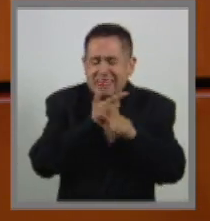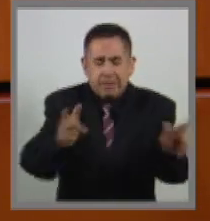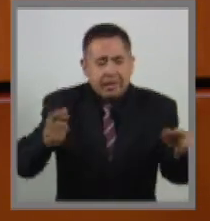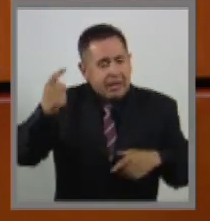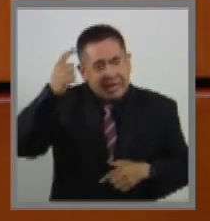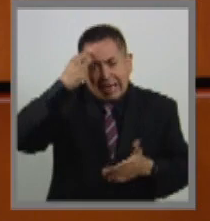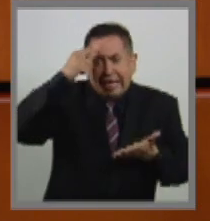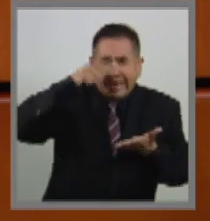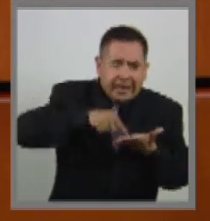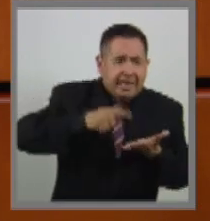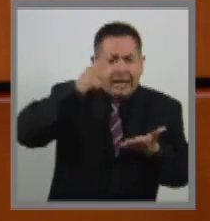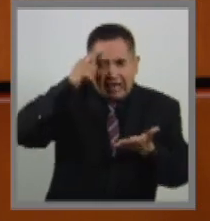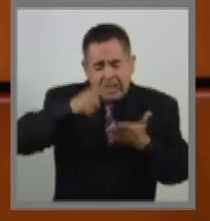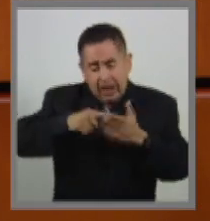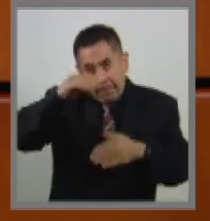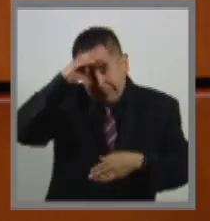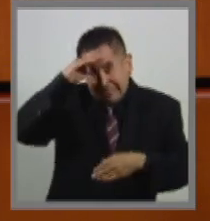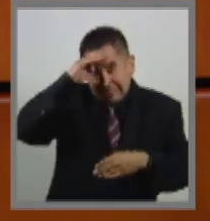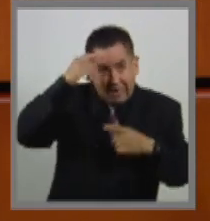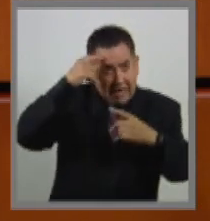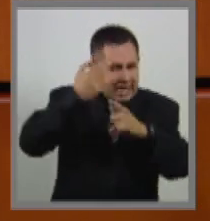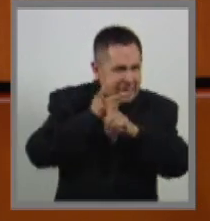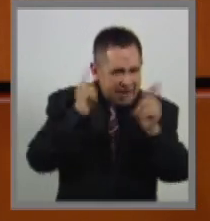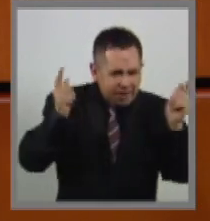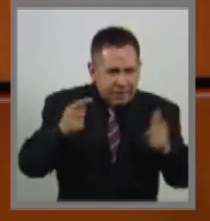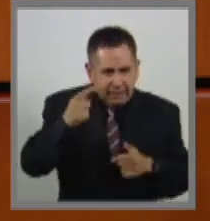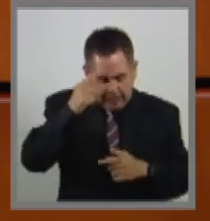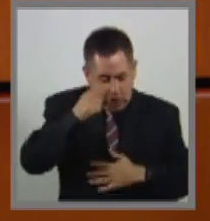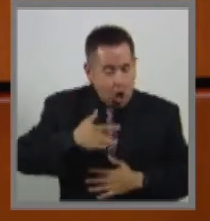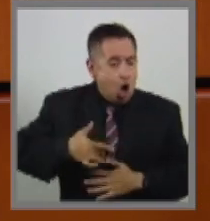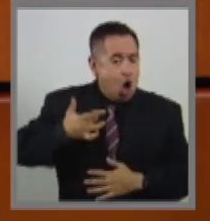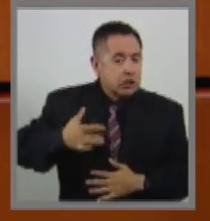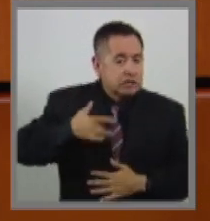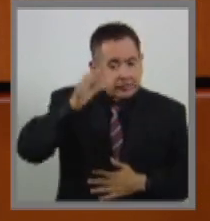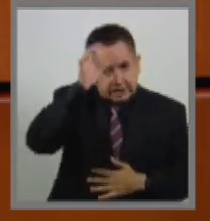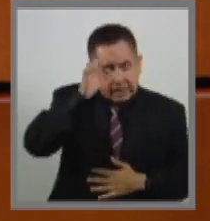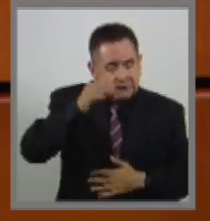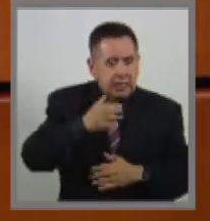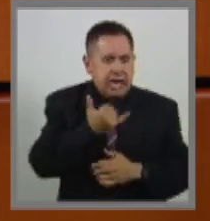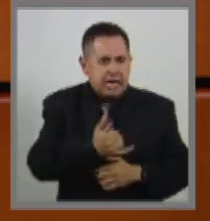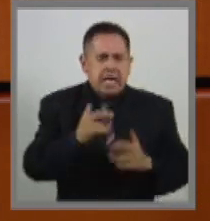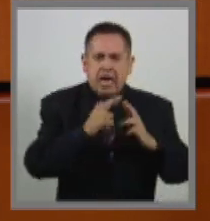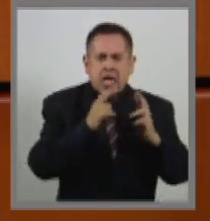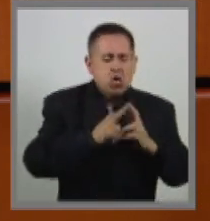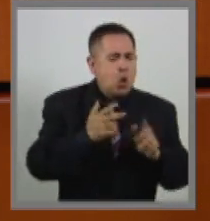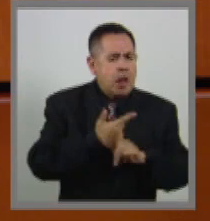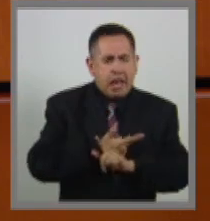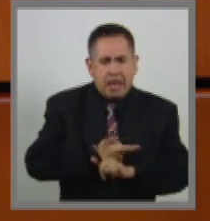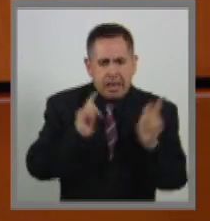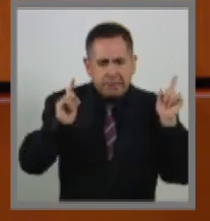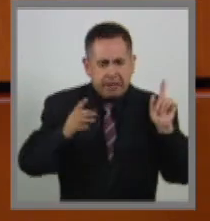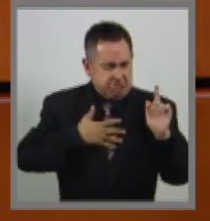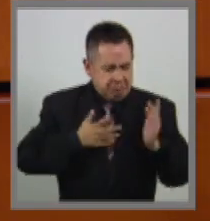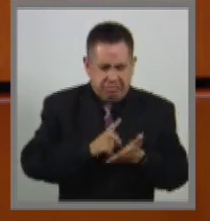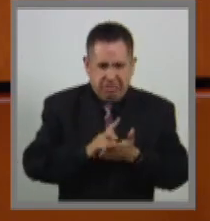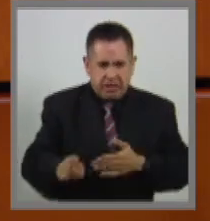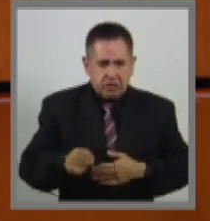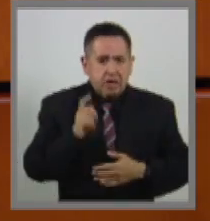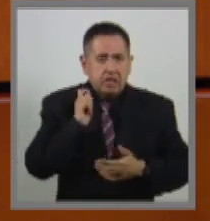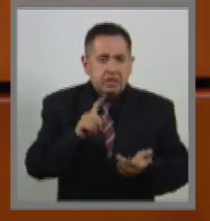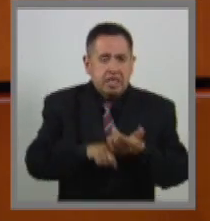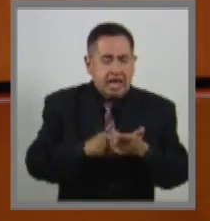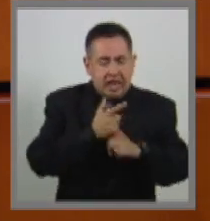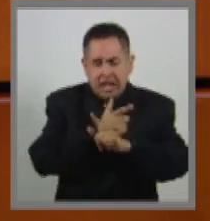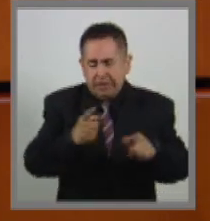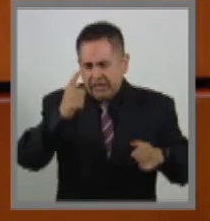libertad de pensamiento, conciencia y religión. Este derecho implica la